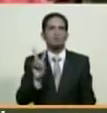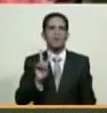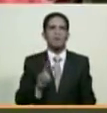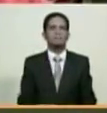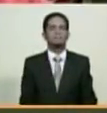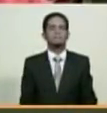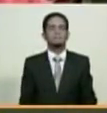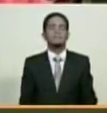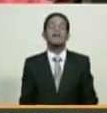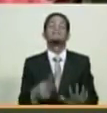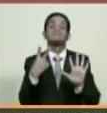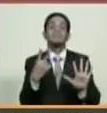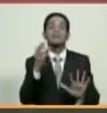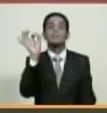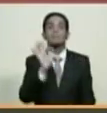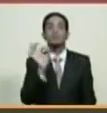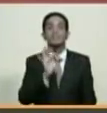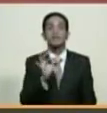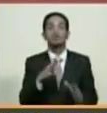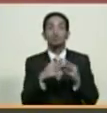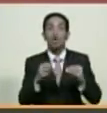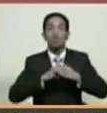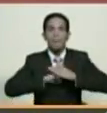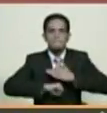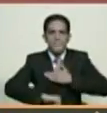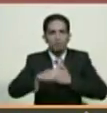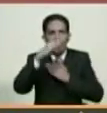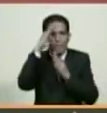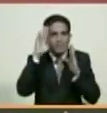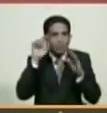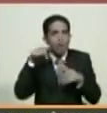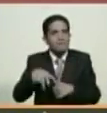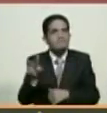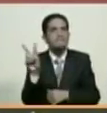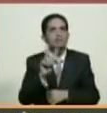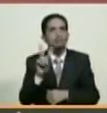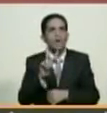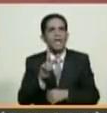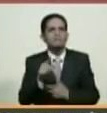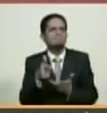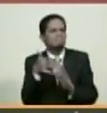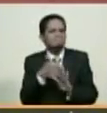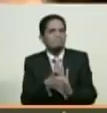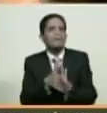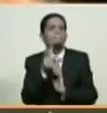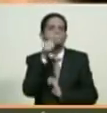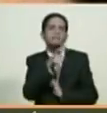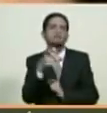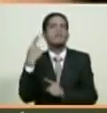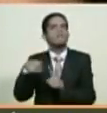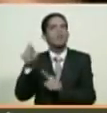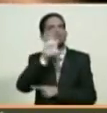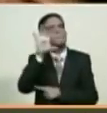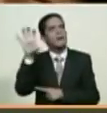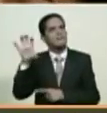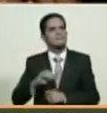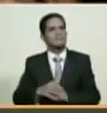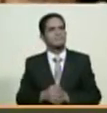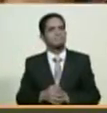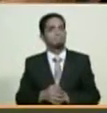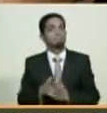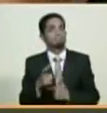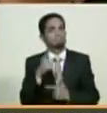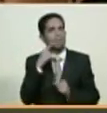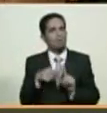El 7% de todos los partos que se atienden en Venezuela cada año corresponde a hijos e hijas de venezolanos. Esa es una cifra